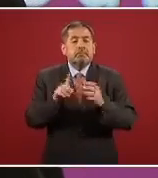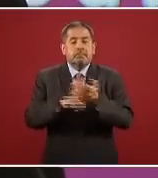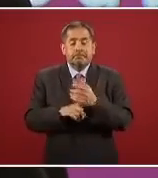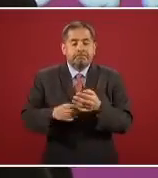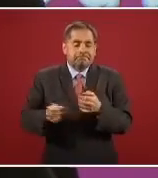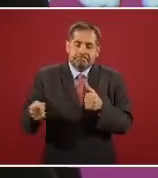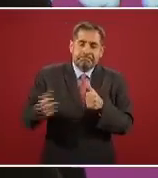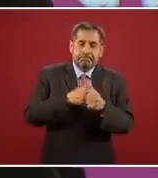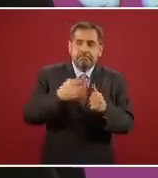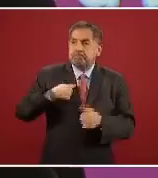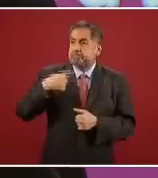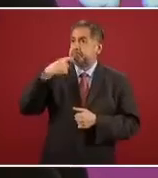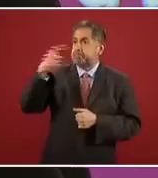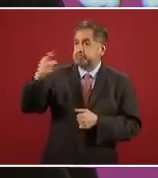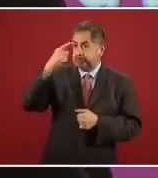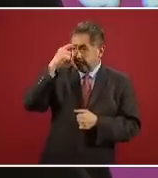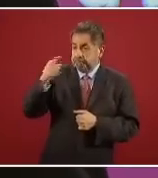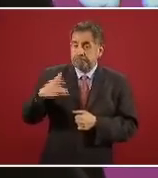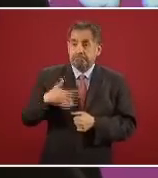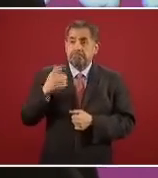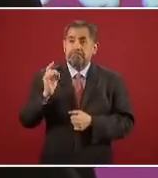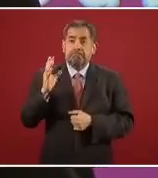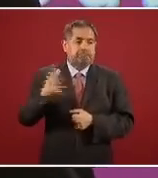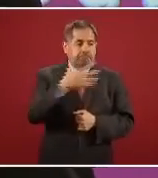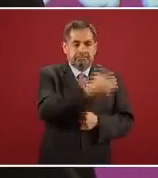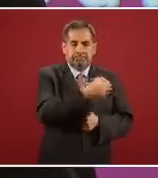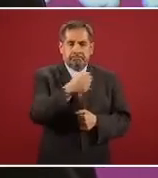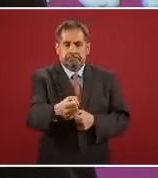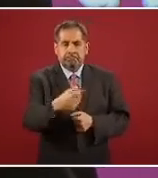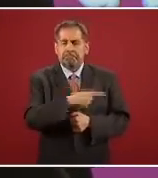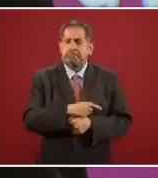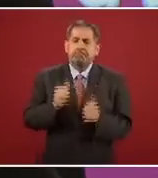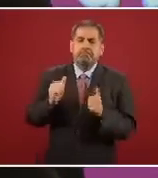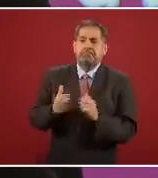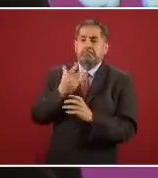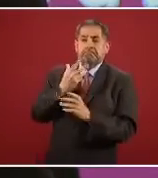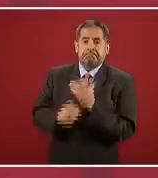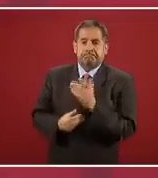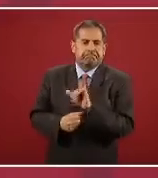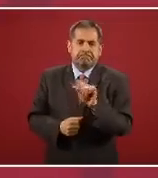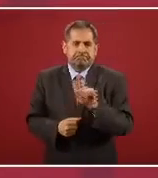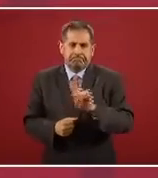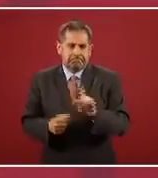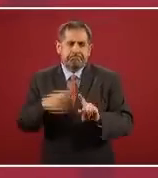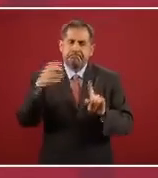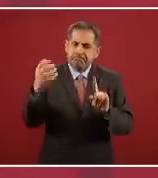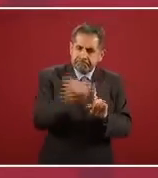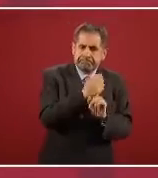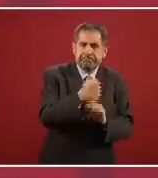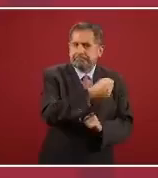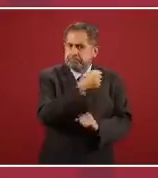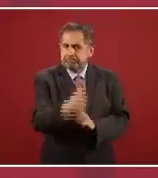los tribunales para que las personas que antes se creían impunes sepan que el Estado de Derecho